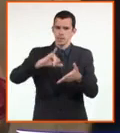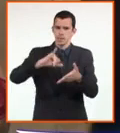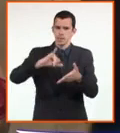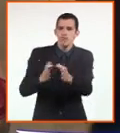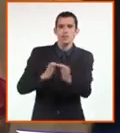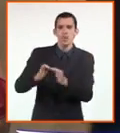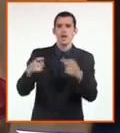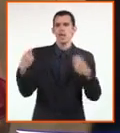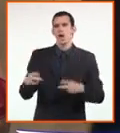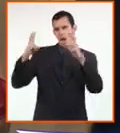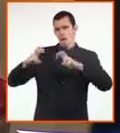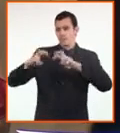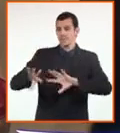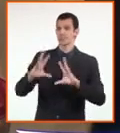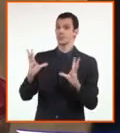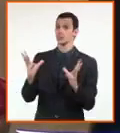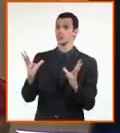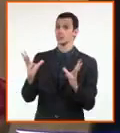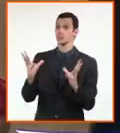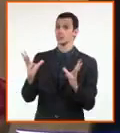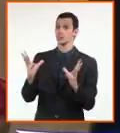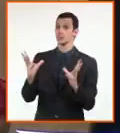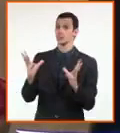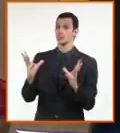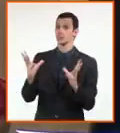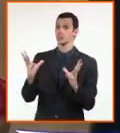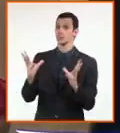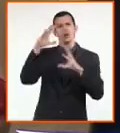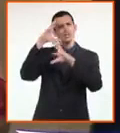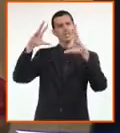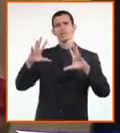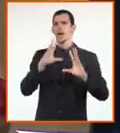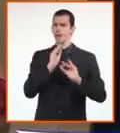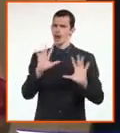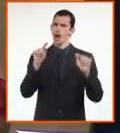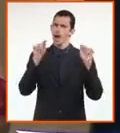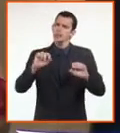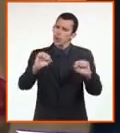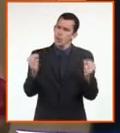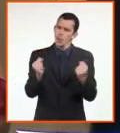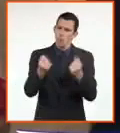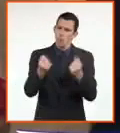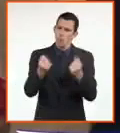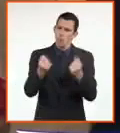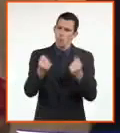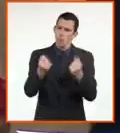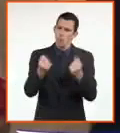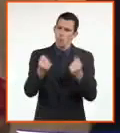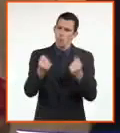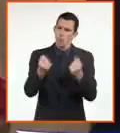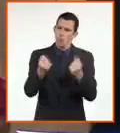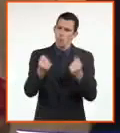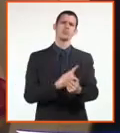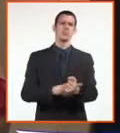científico. Al hablar de ciencia es algo complejo, algo que sin embargo las personas piensan que son